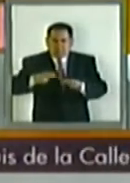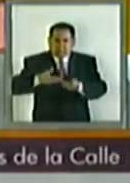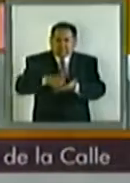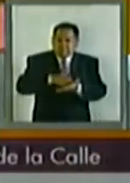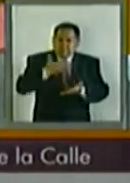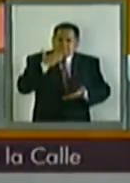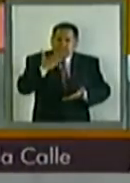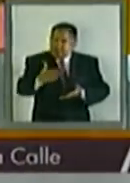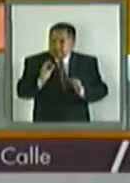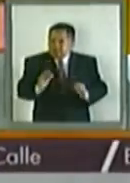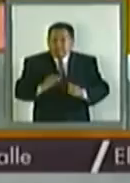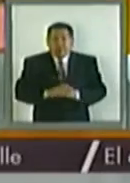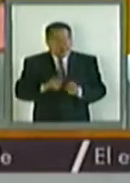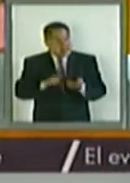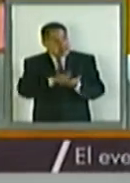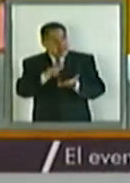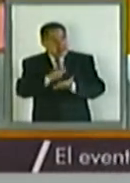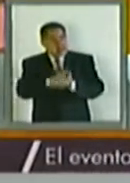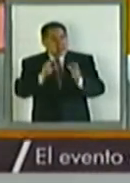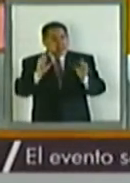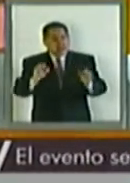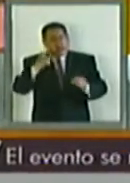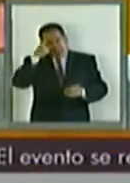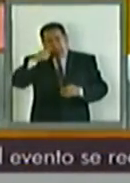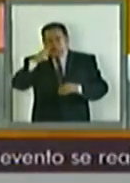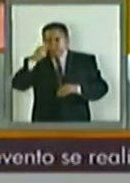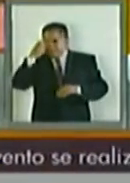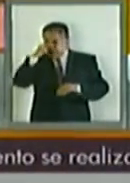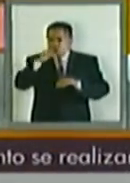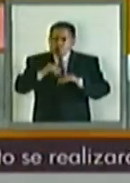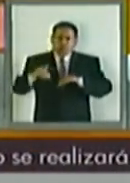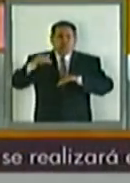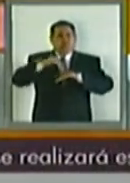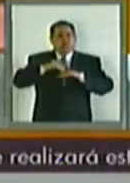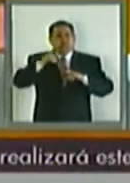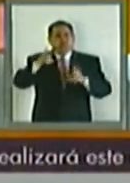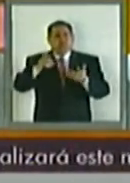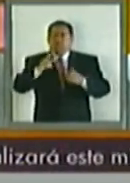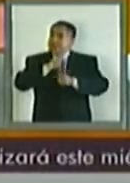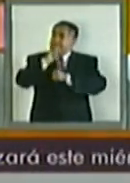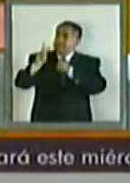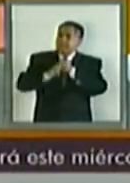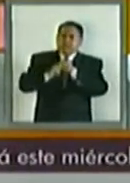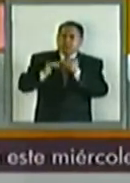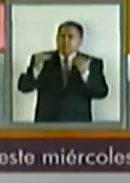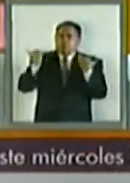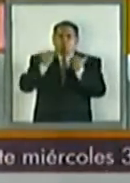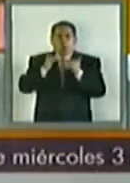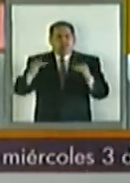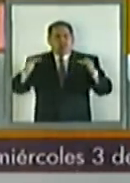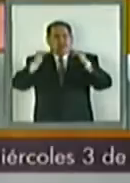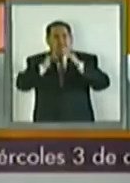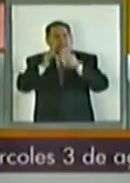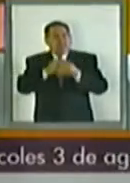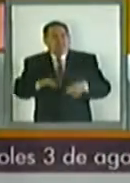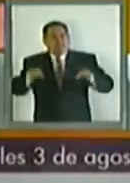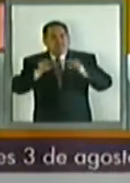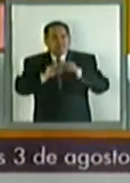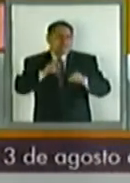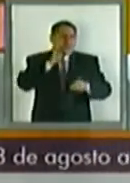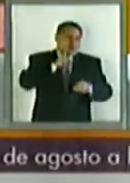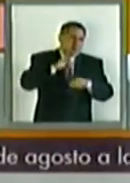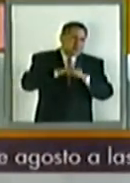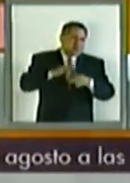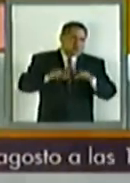y sobre todo es una reforma que pone a México dentro del marco de los países más importantes, bueno, petroleros